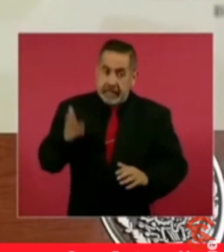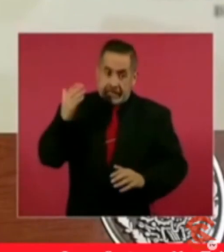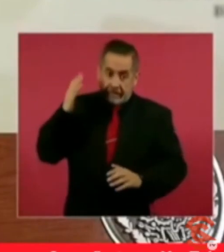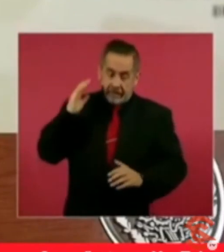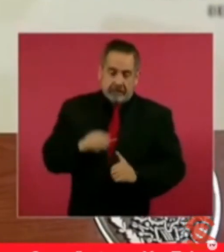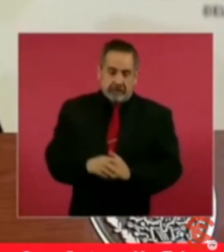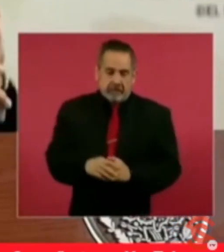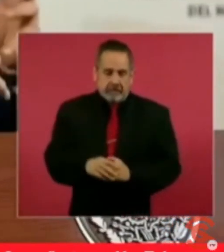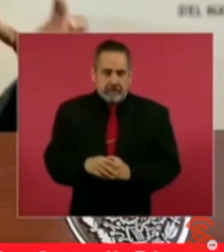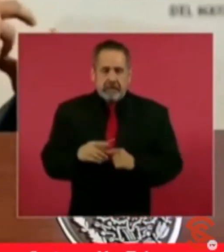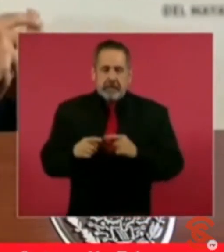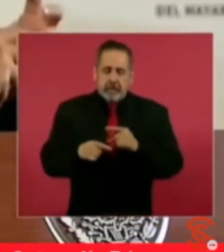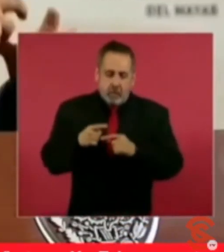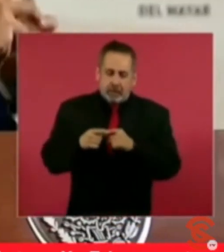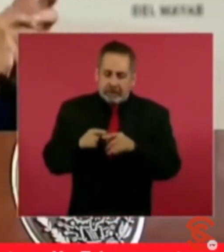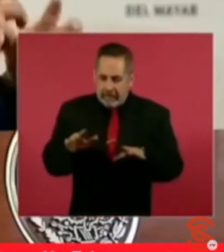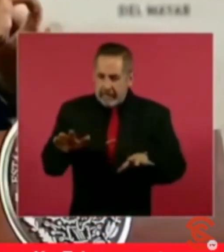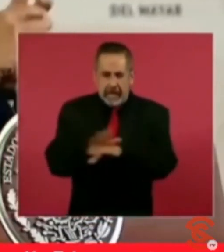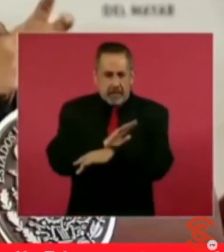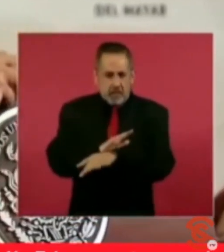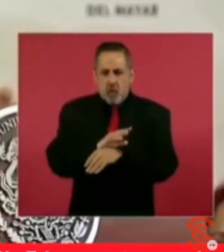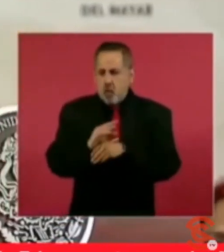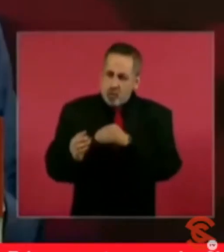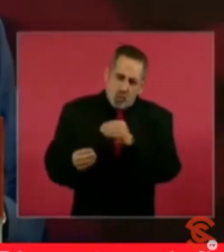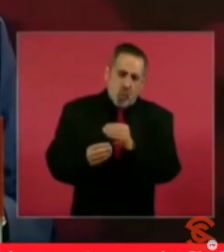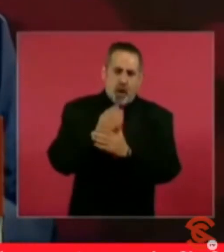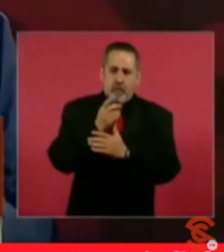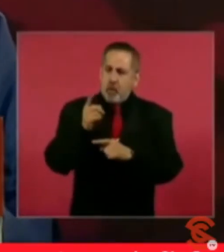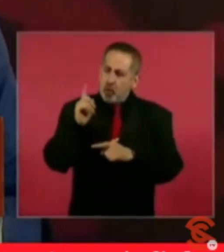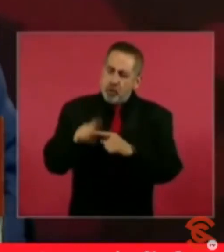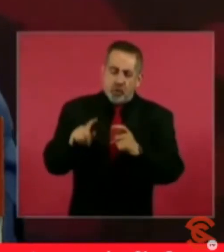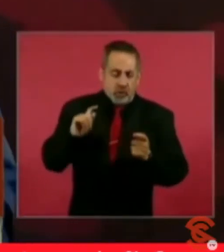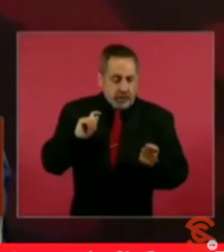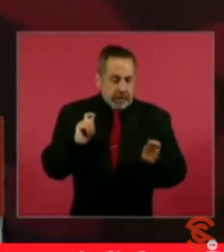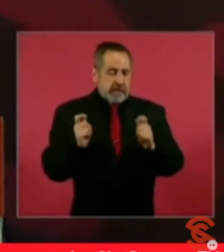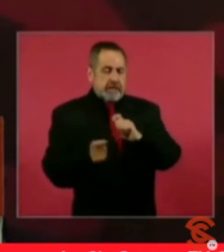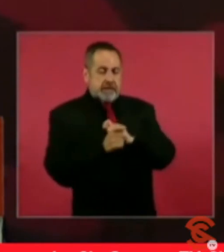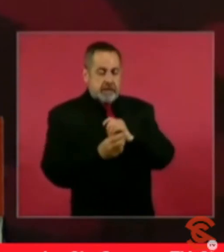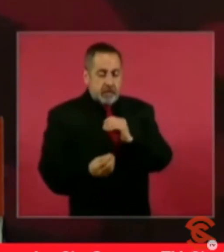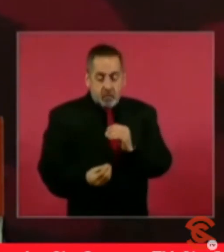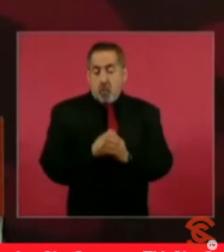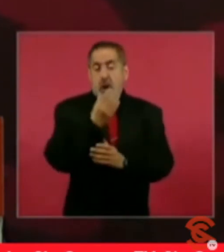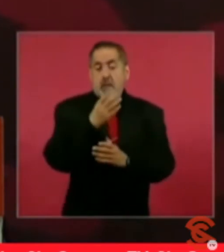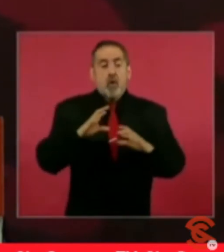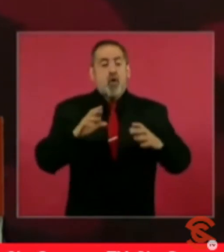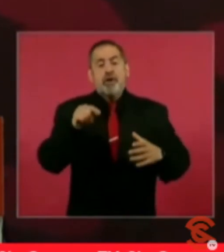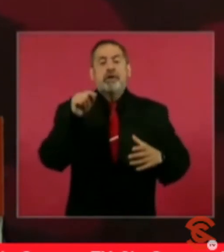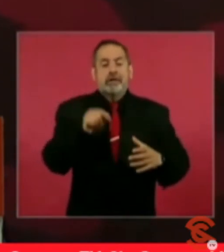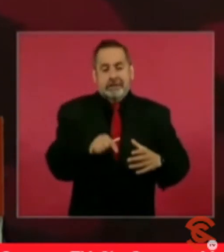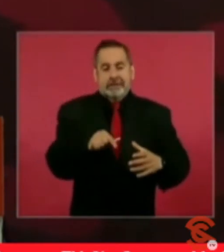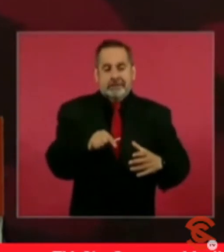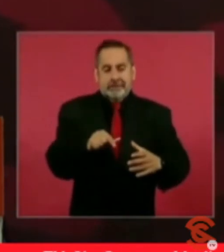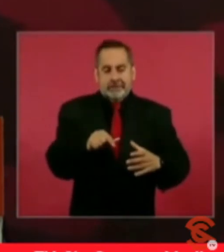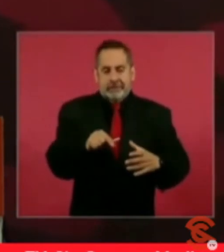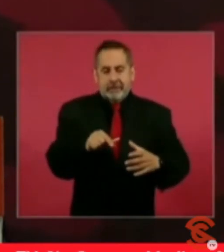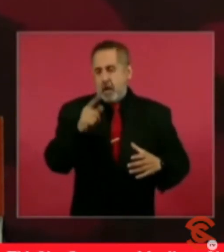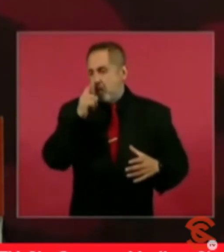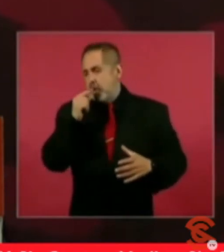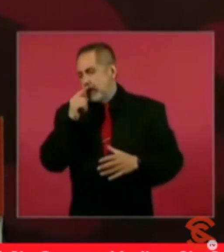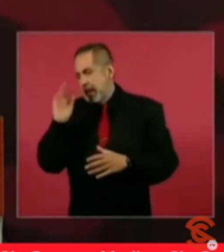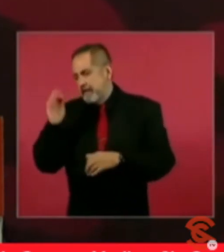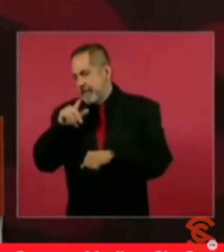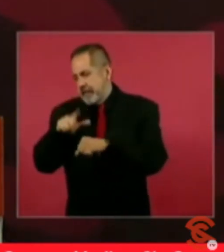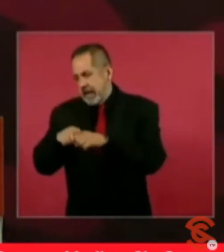Se modernizó. la Policía Federal de